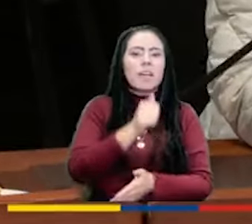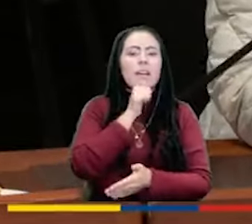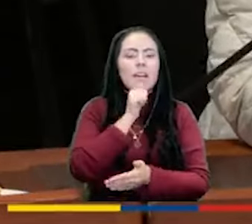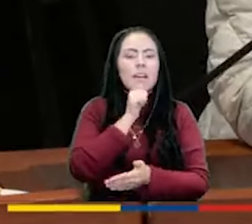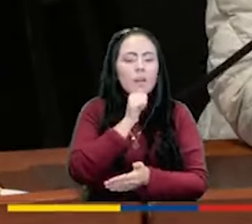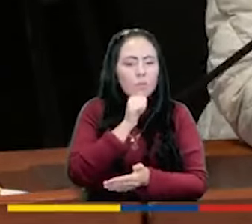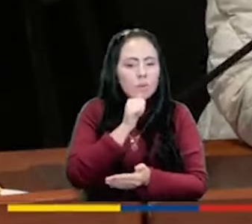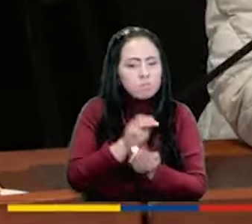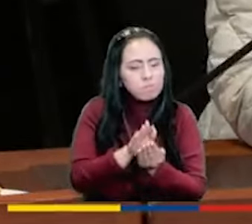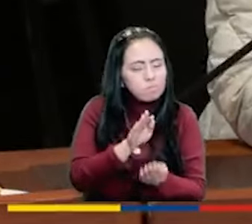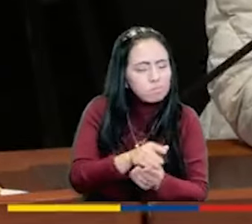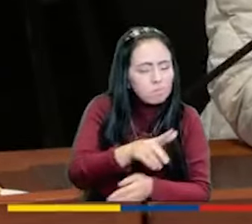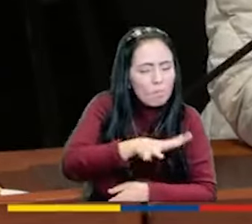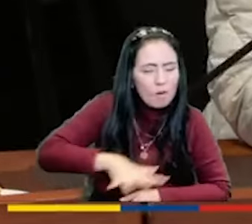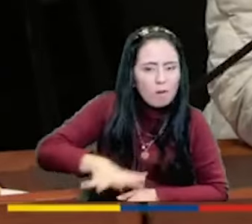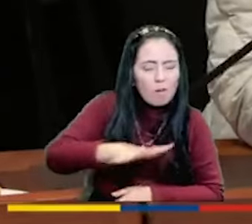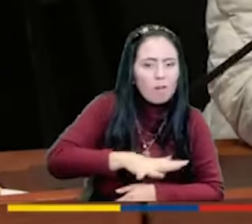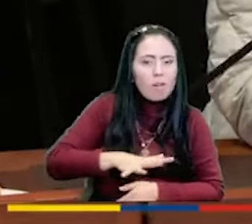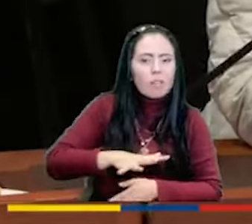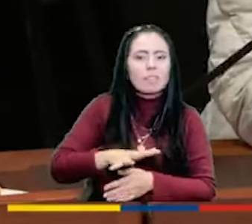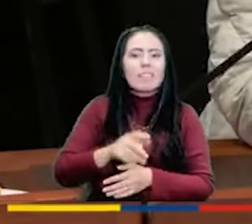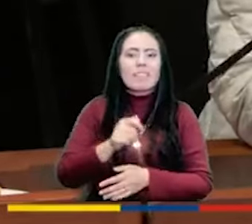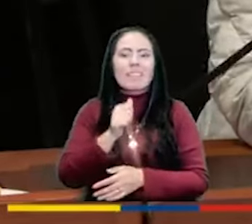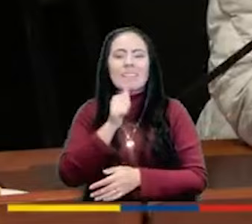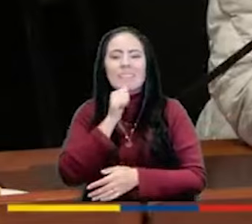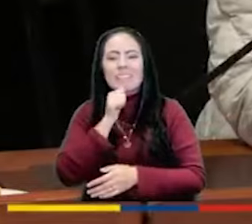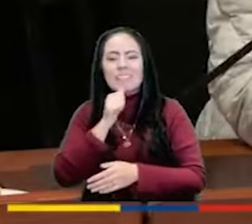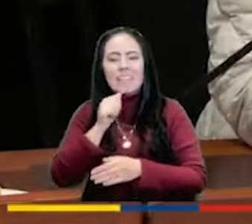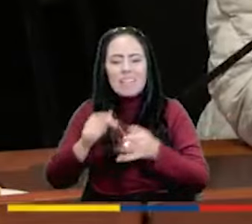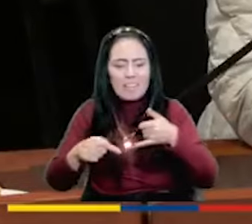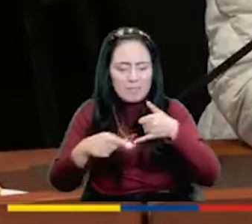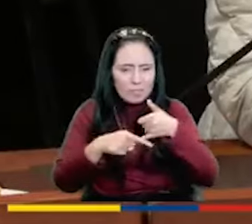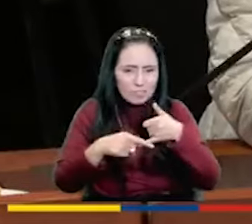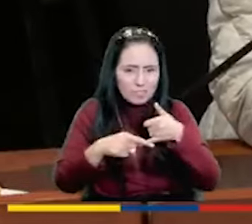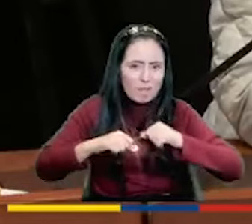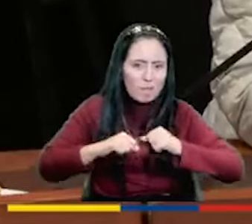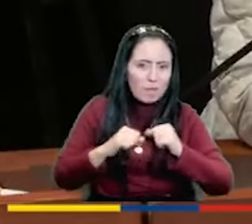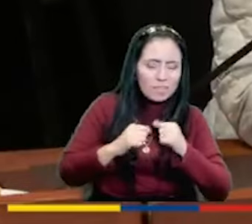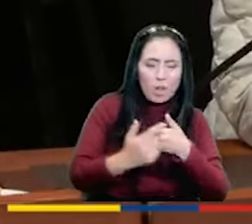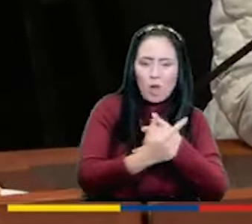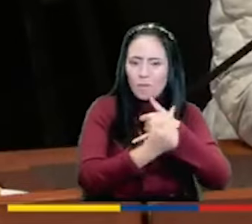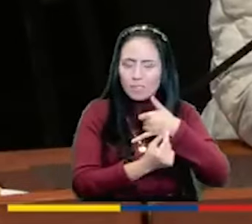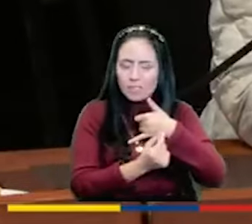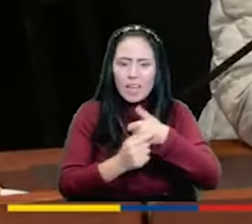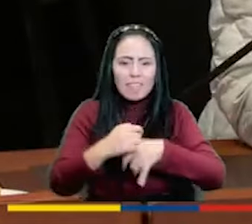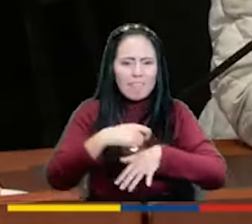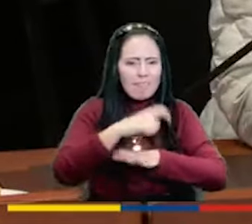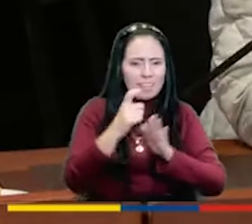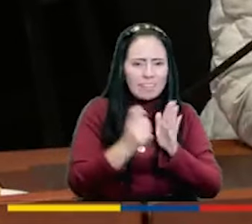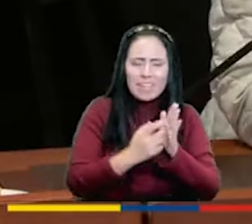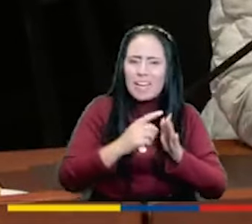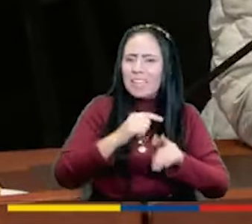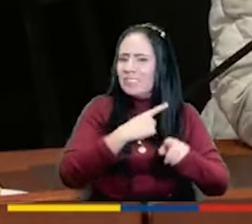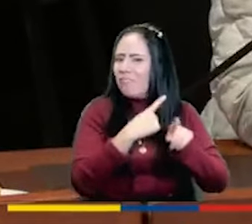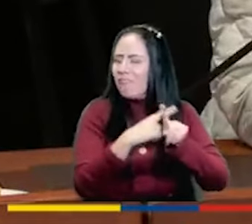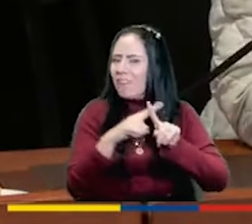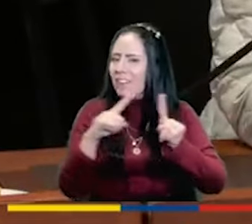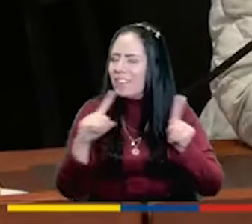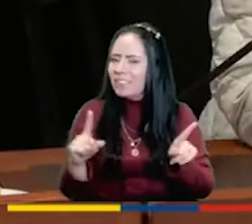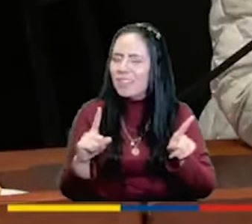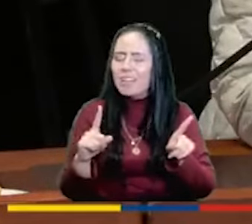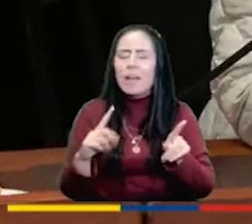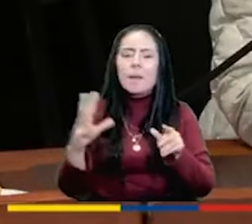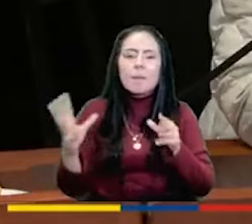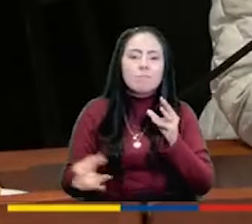Bogotá a construir un acueducto en la Amazonía o en el Pacífico. Y ahí hay una gran diferencia,